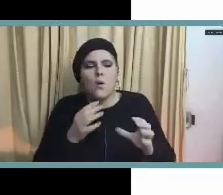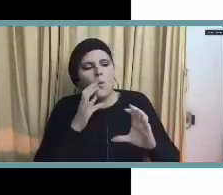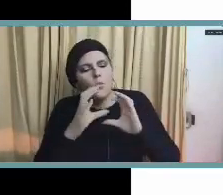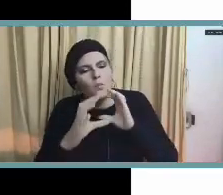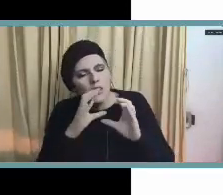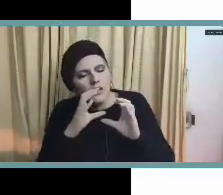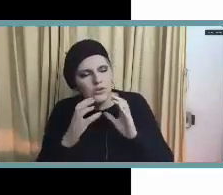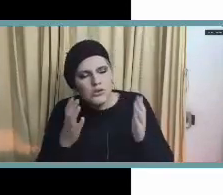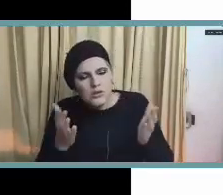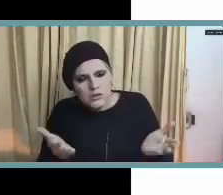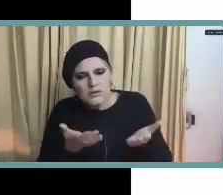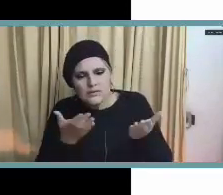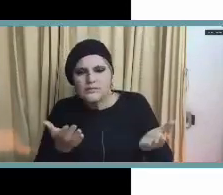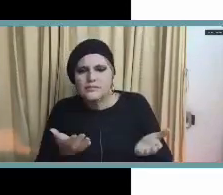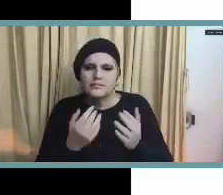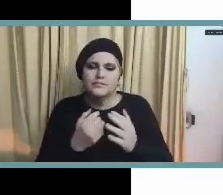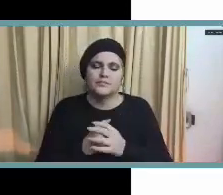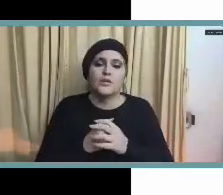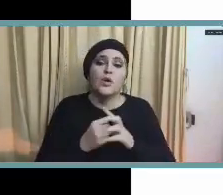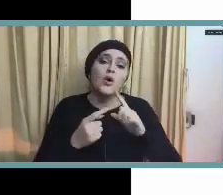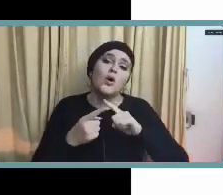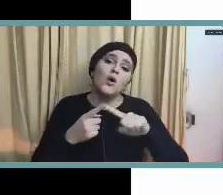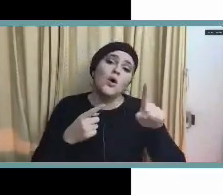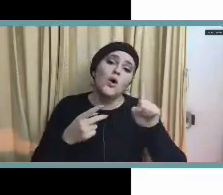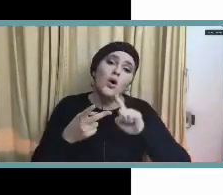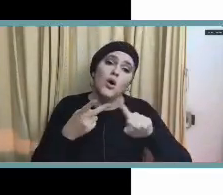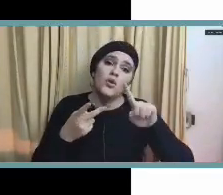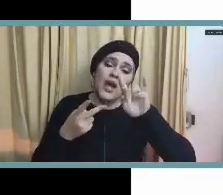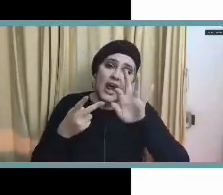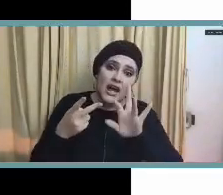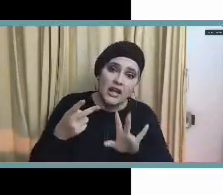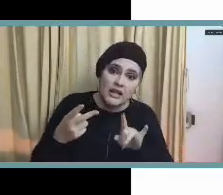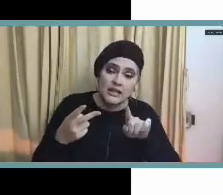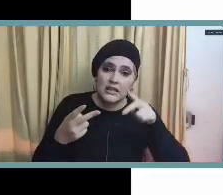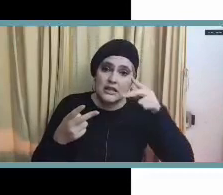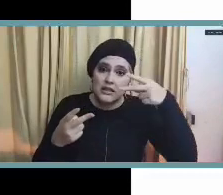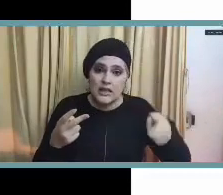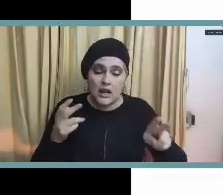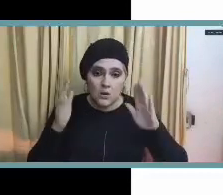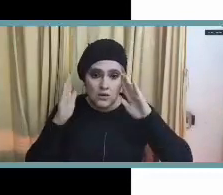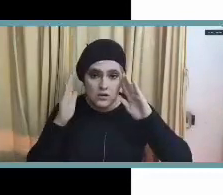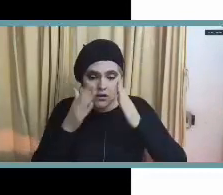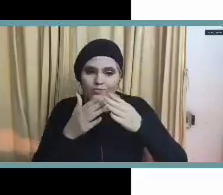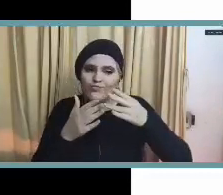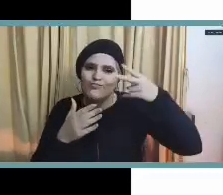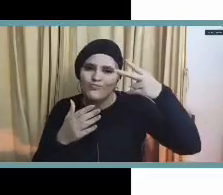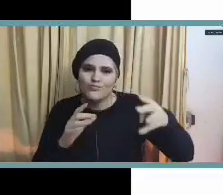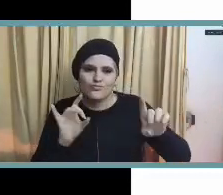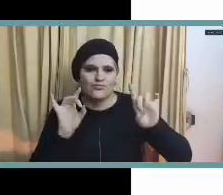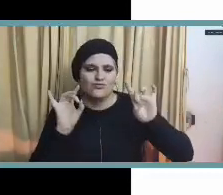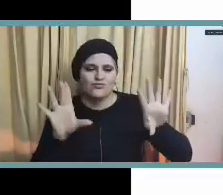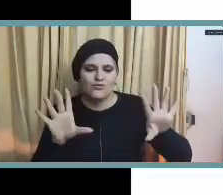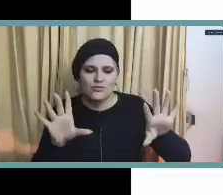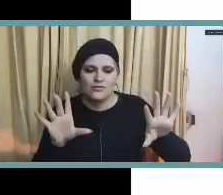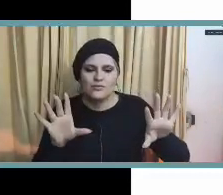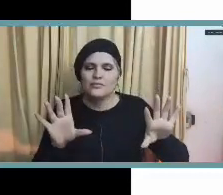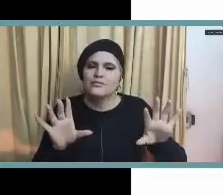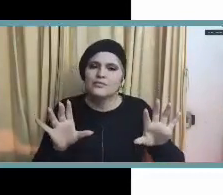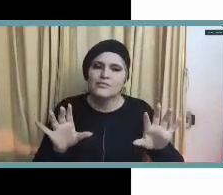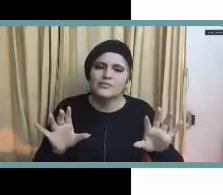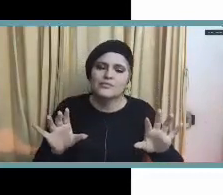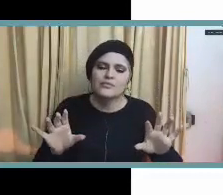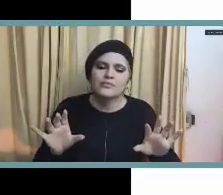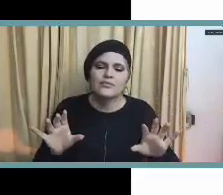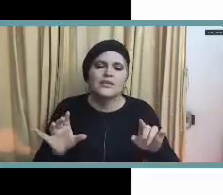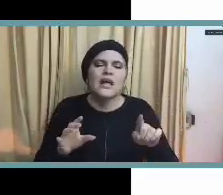otras características del autismo que son propias del autismo, la estereotipia, digamos, los temas